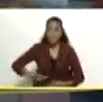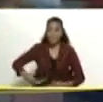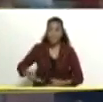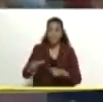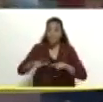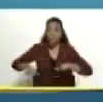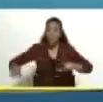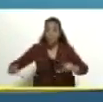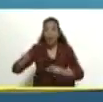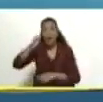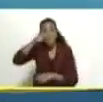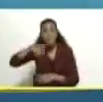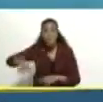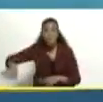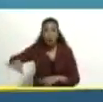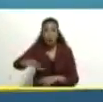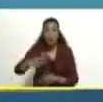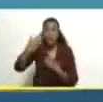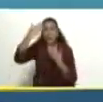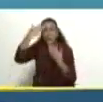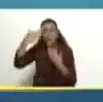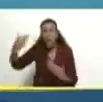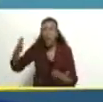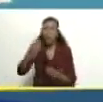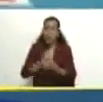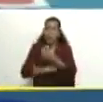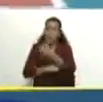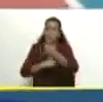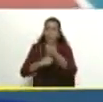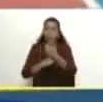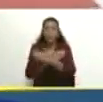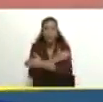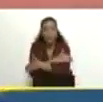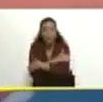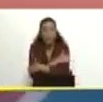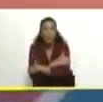acá de Brasil, reciba un saludo solidario y